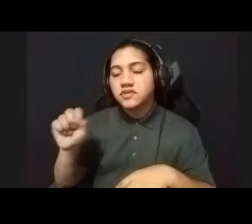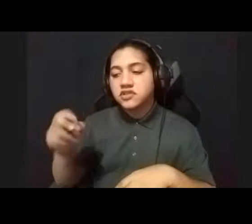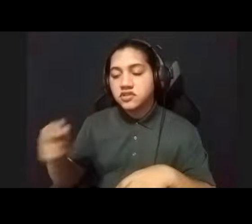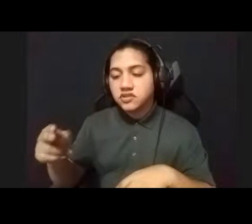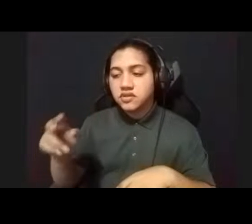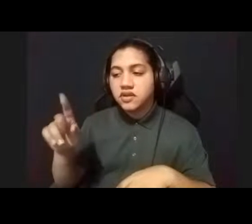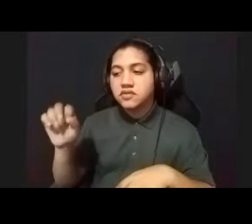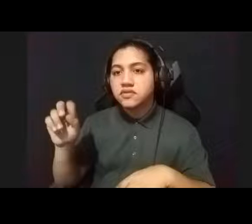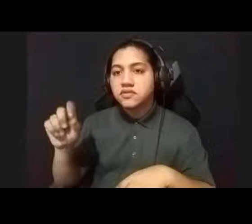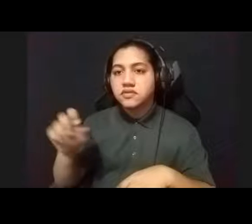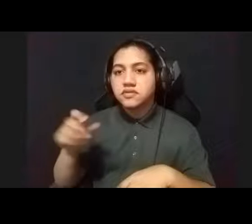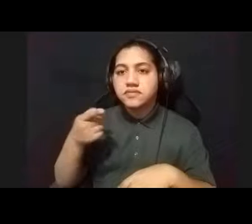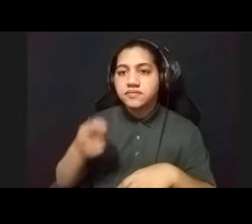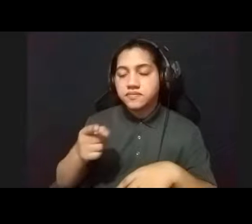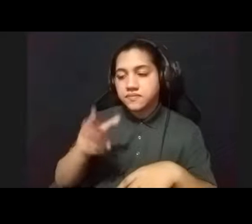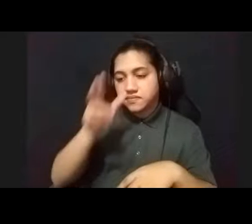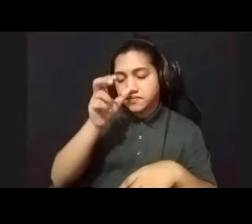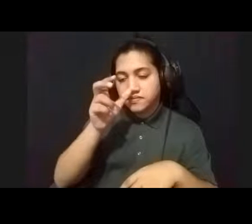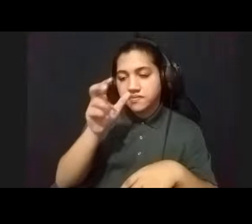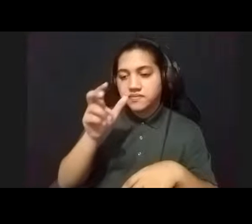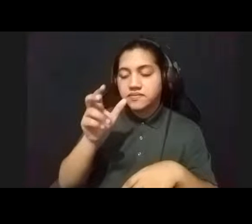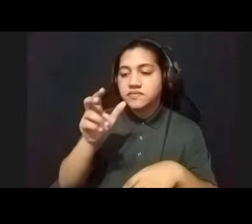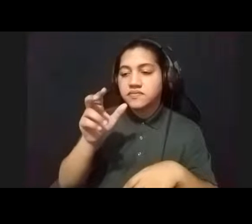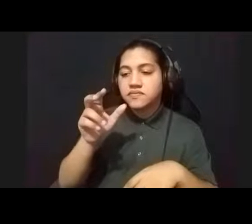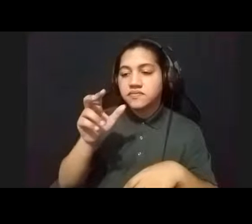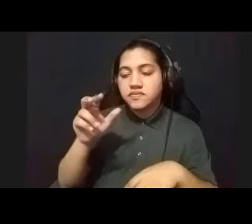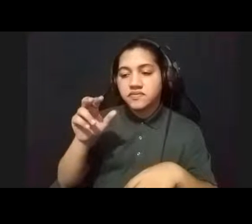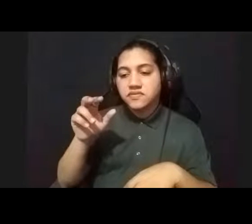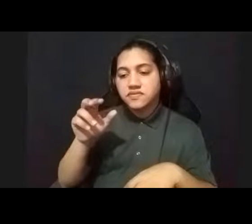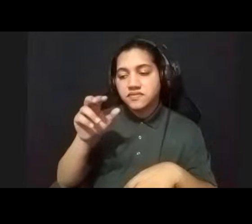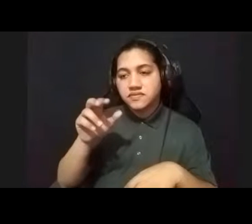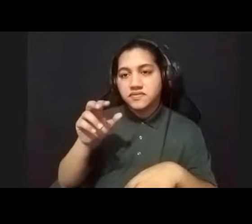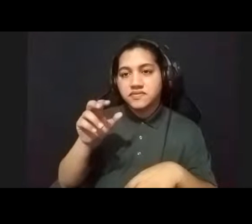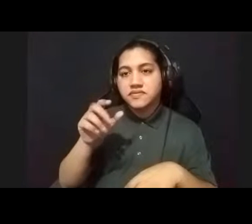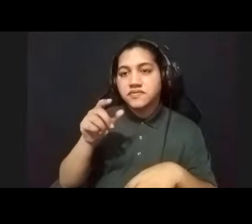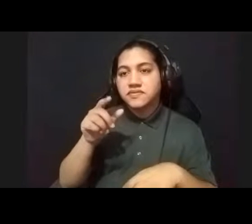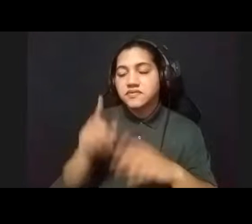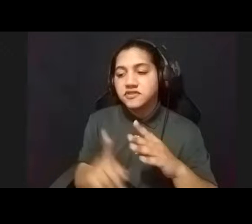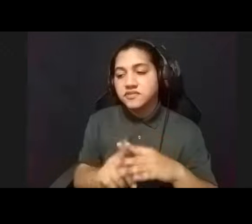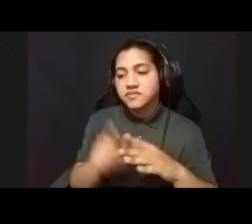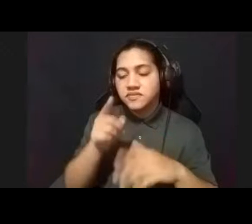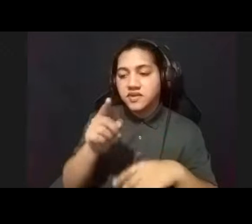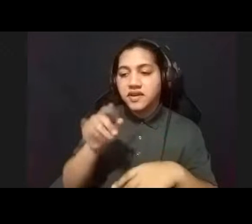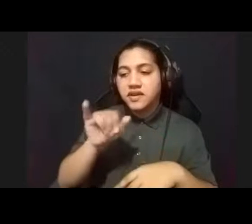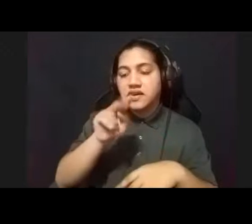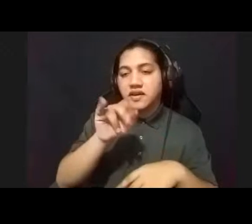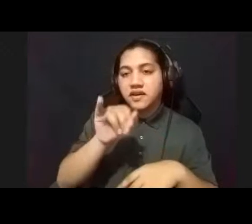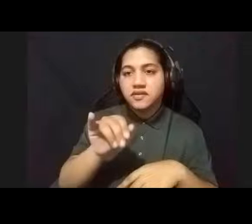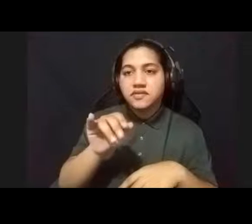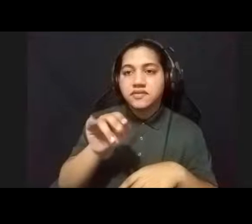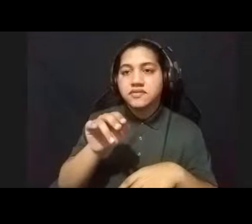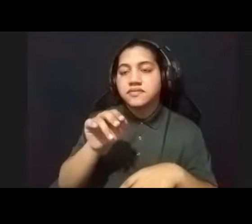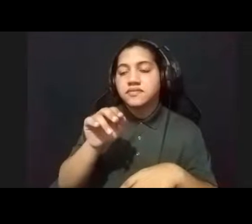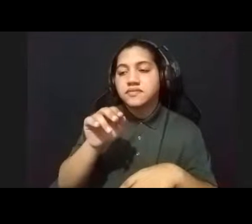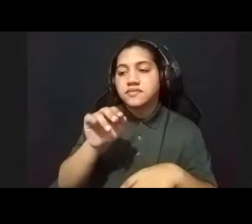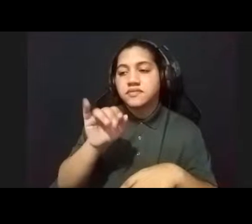primeras señoras insectos o señorita cucaracha o tía cucaracha que aparece en Irán. En todo el mundo, 1